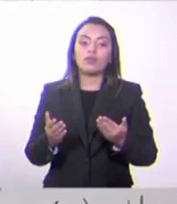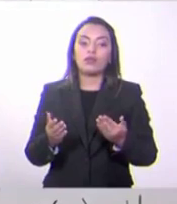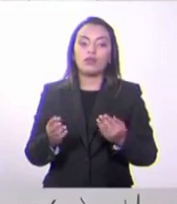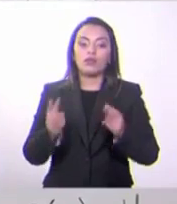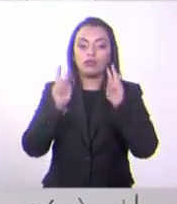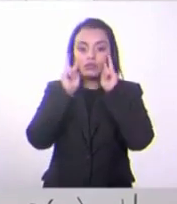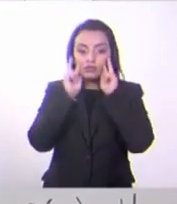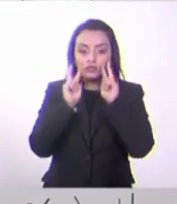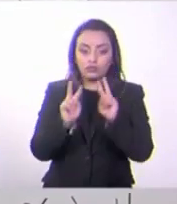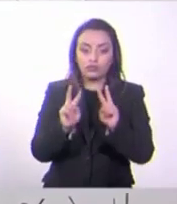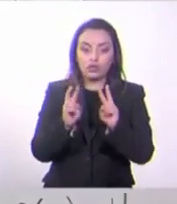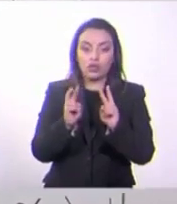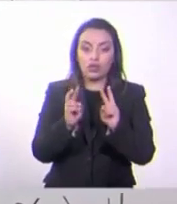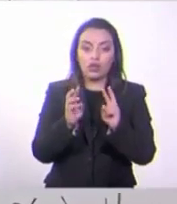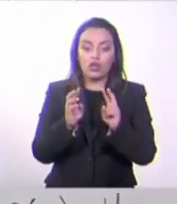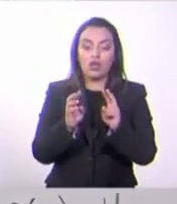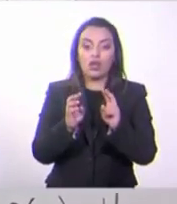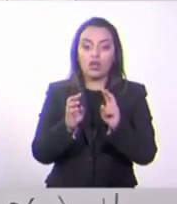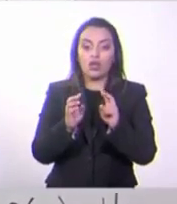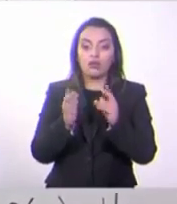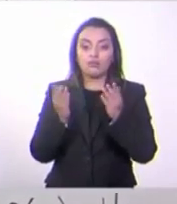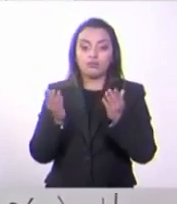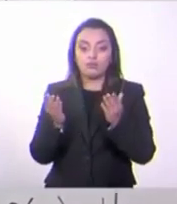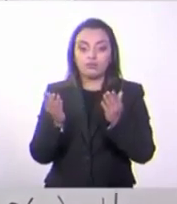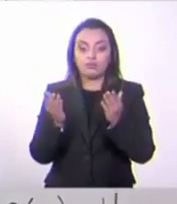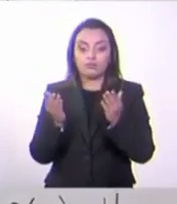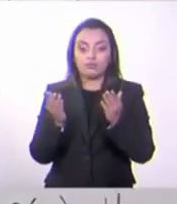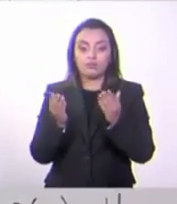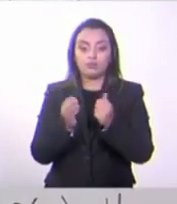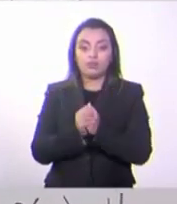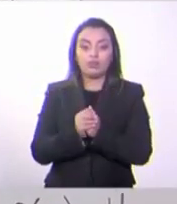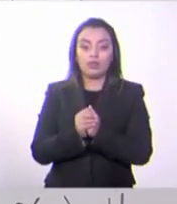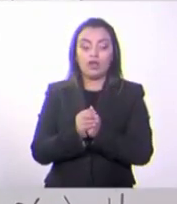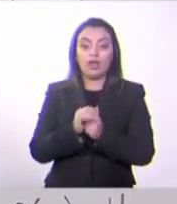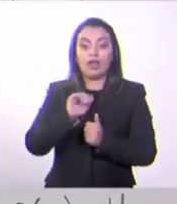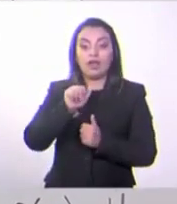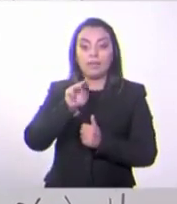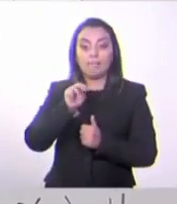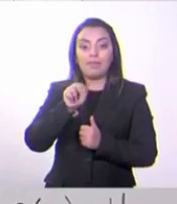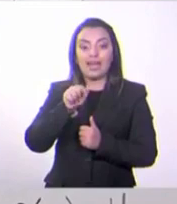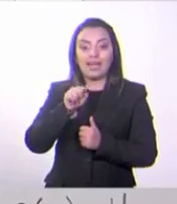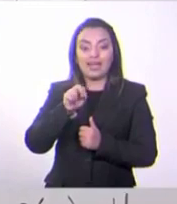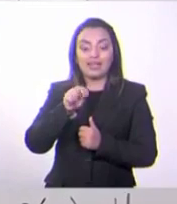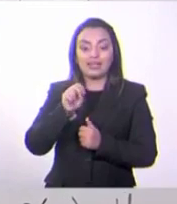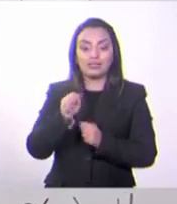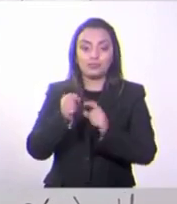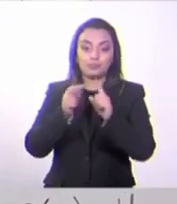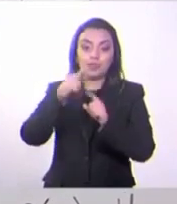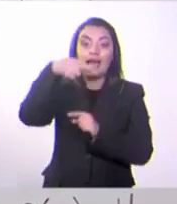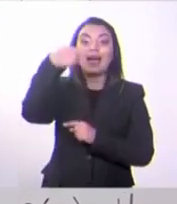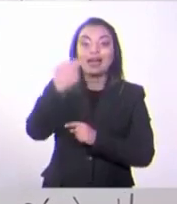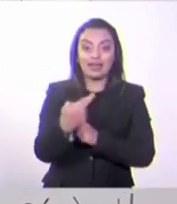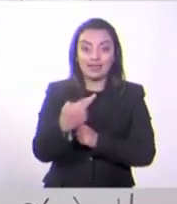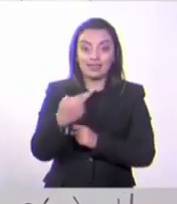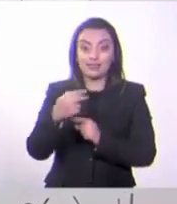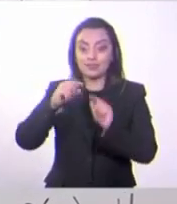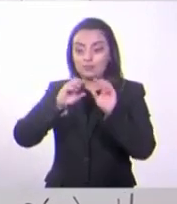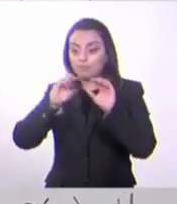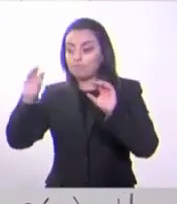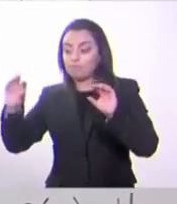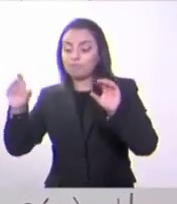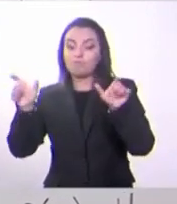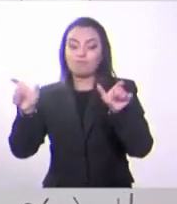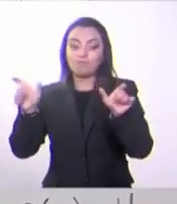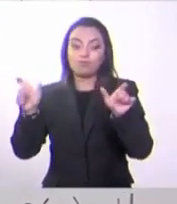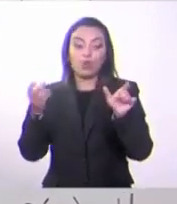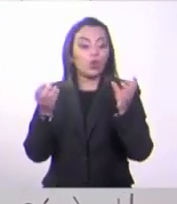en los reales. Las imágenes caen en los reales. Pero si todos los números que yo agarre aquí